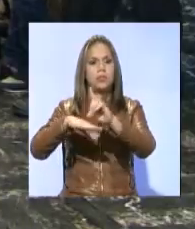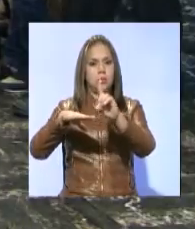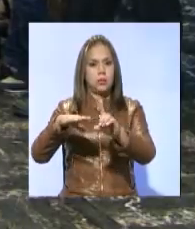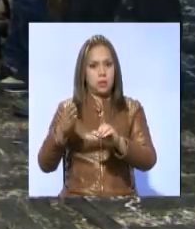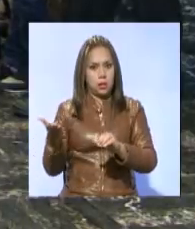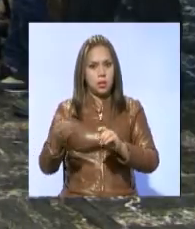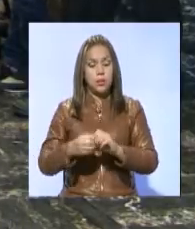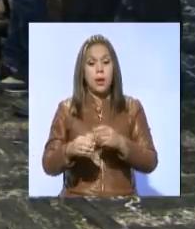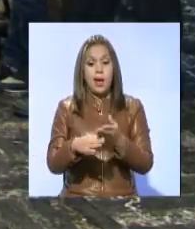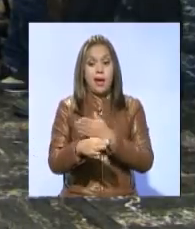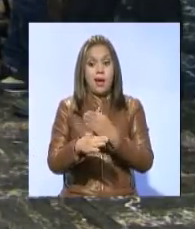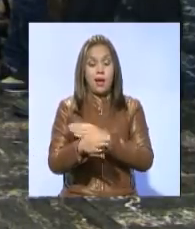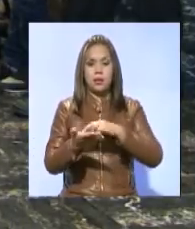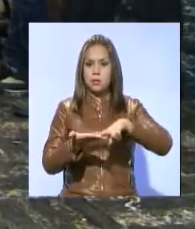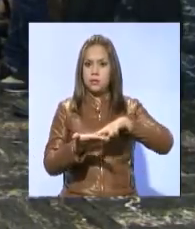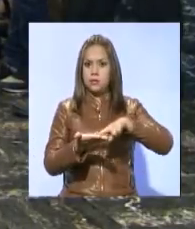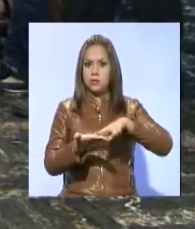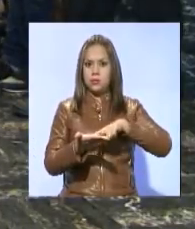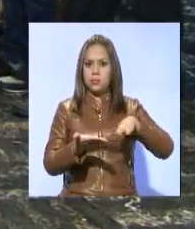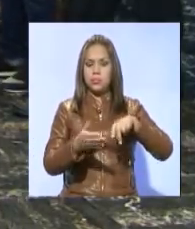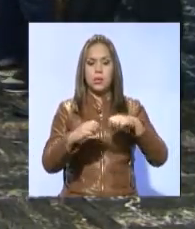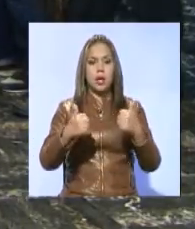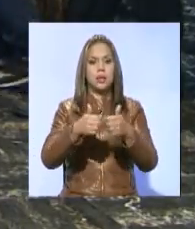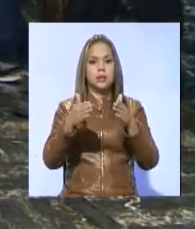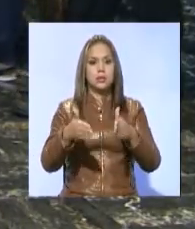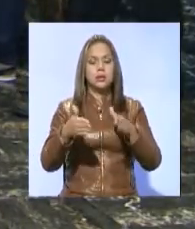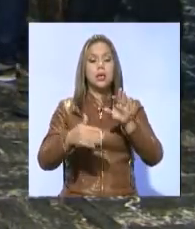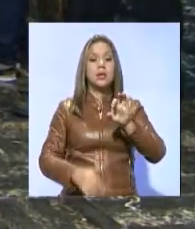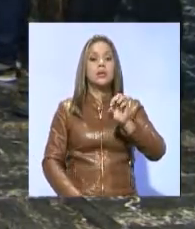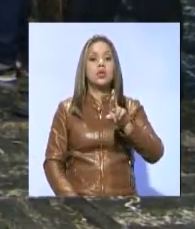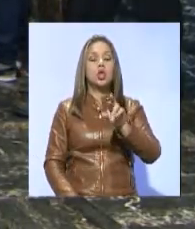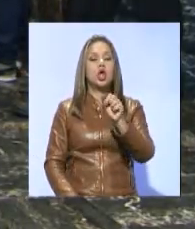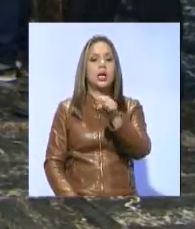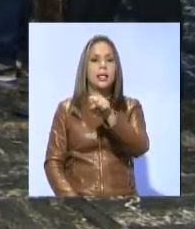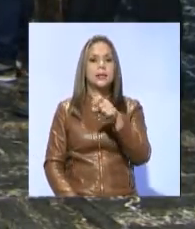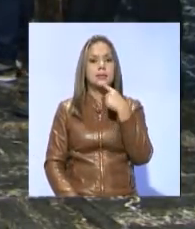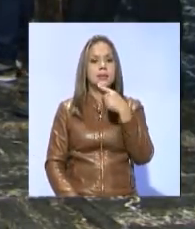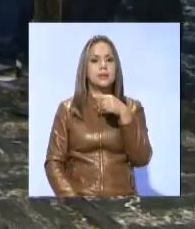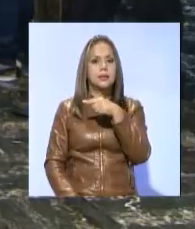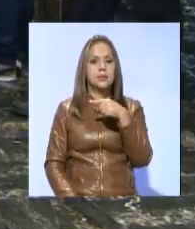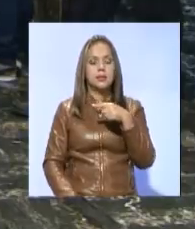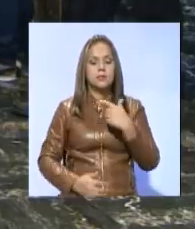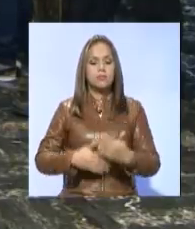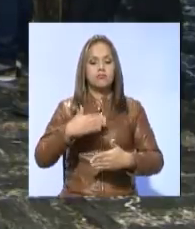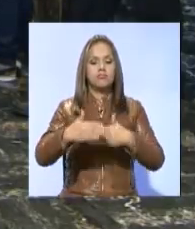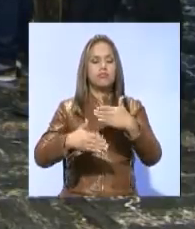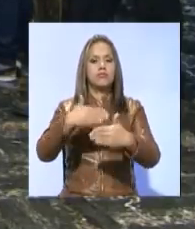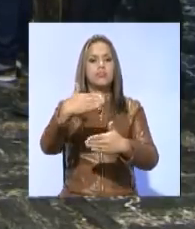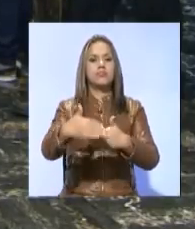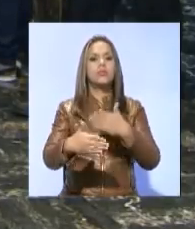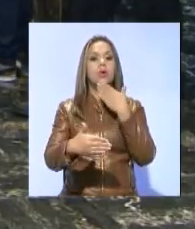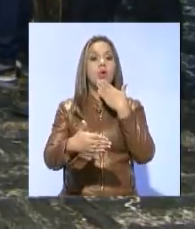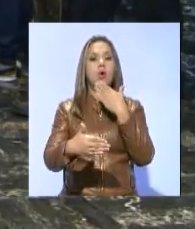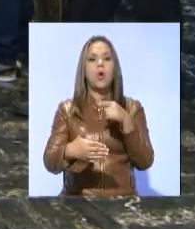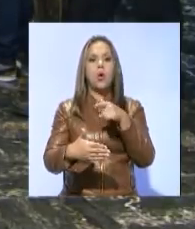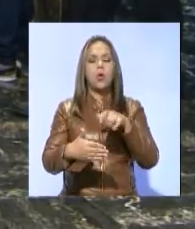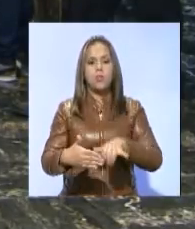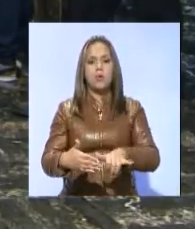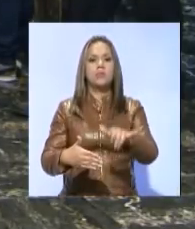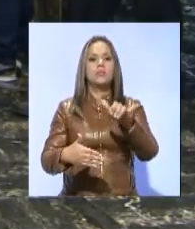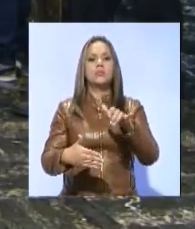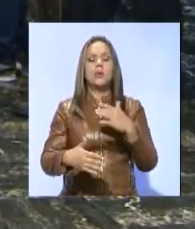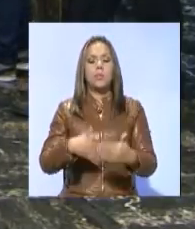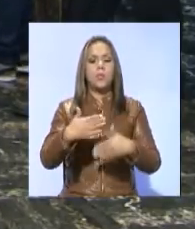Antes de esta reunión, previamente, el asambleísta Luis Fernando Torres se refirió al proceso que debe seguir la Asamblea Nacional una vez